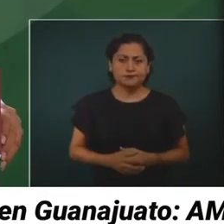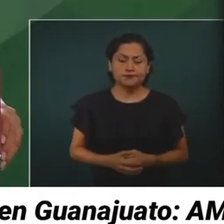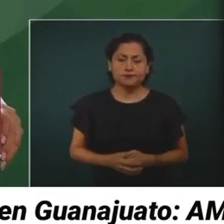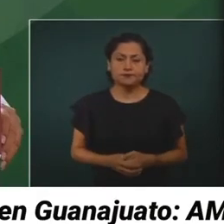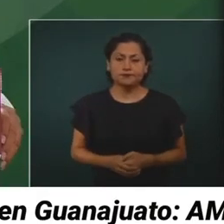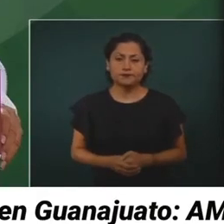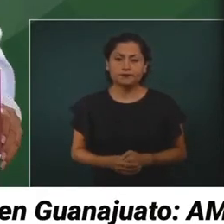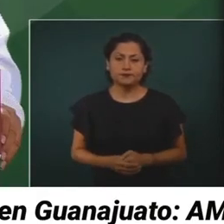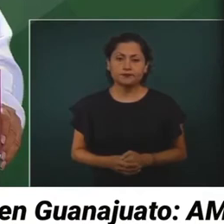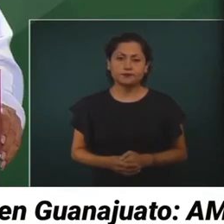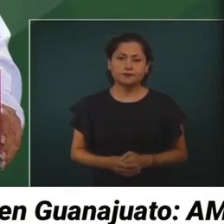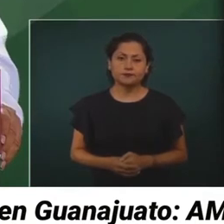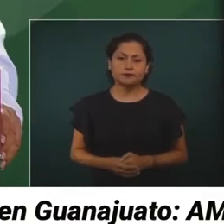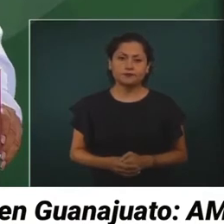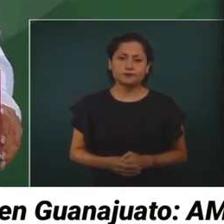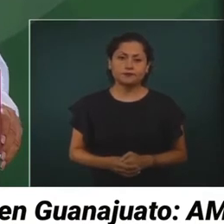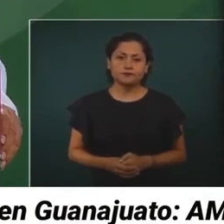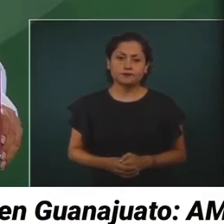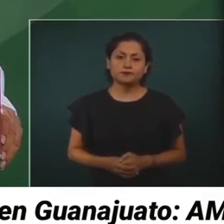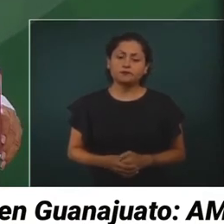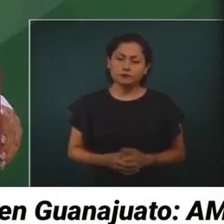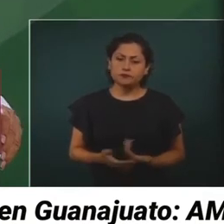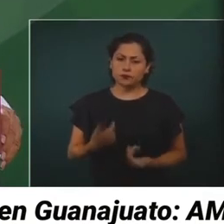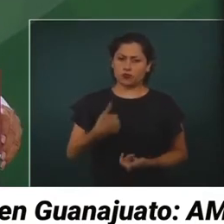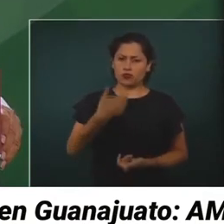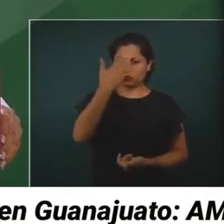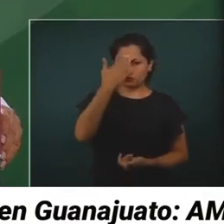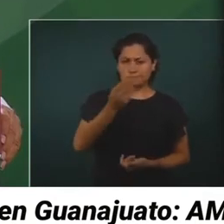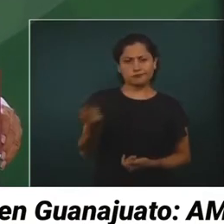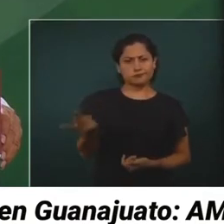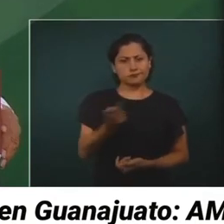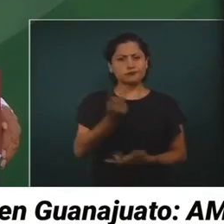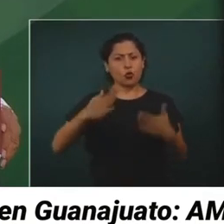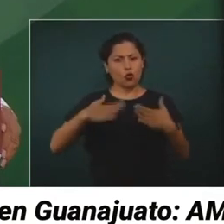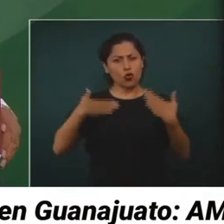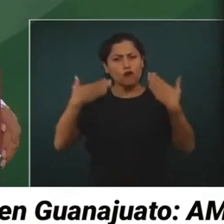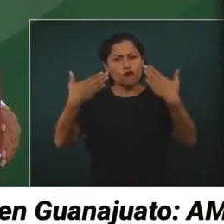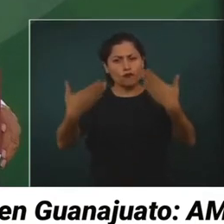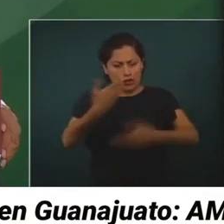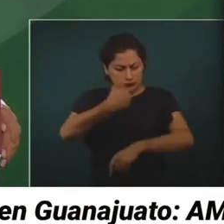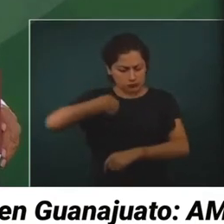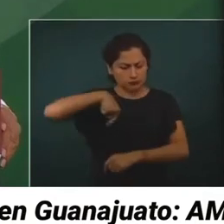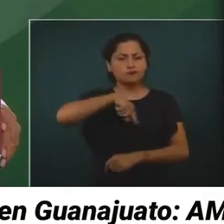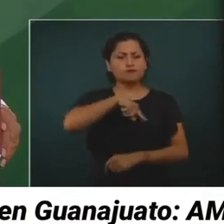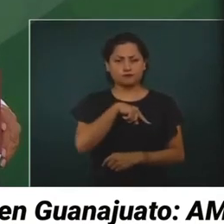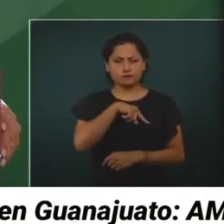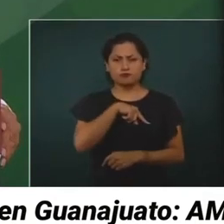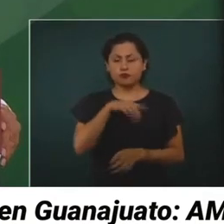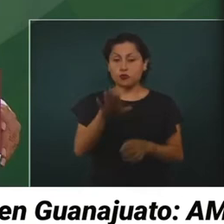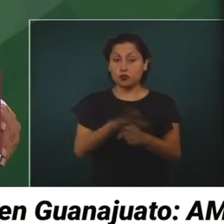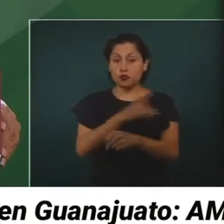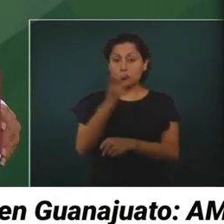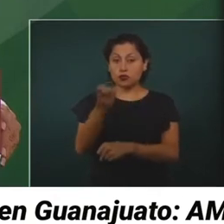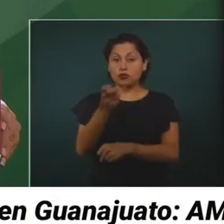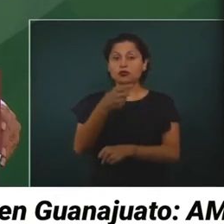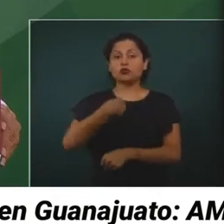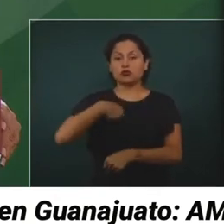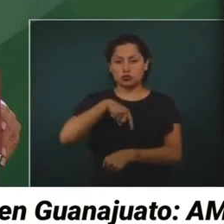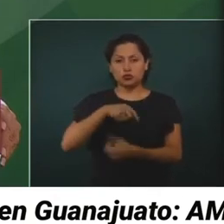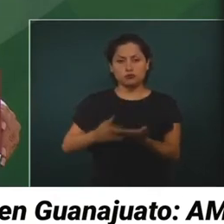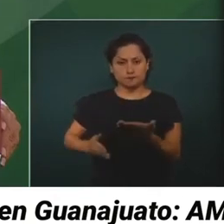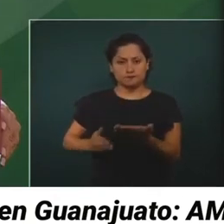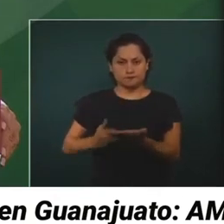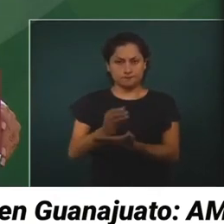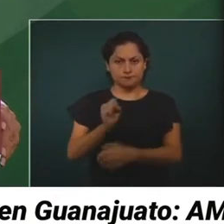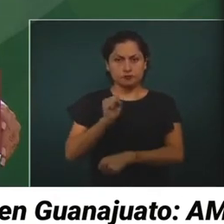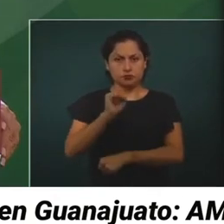Santa Rosa de Lima, que opera en la región Laja Bajío y que se dedica principalmente a la extracción ilegal de combustible y el crimen organizado.